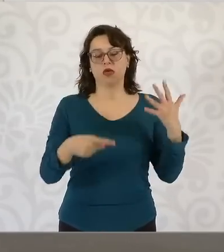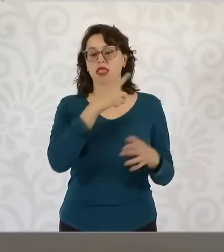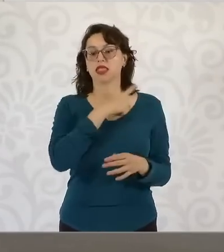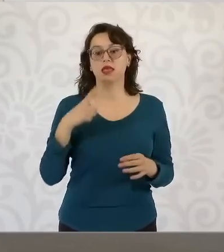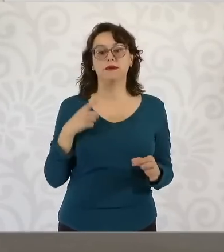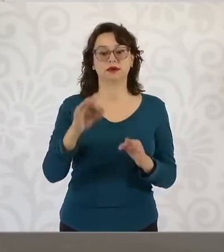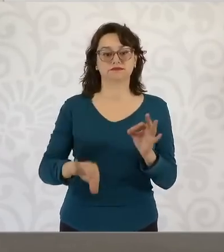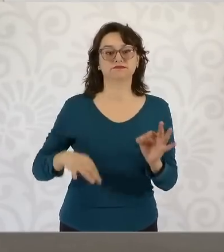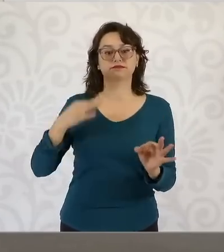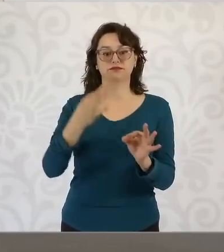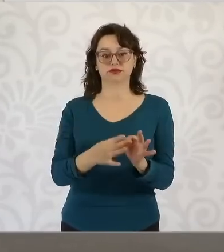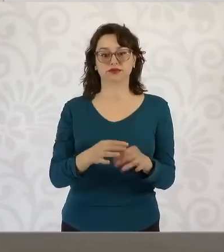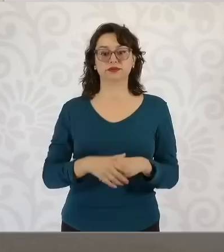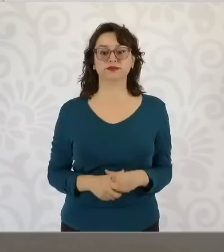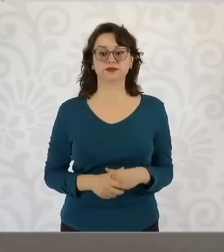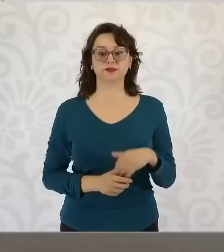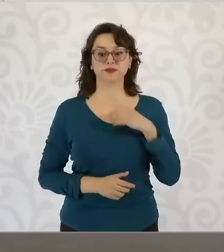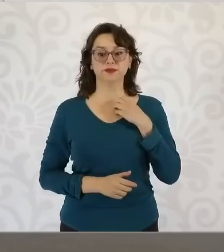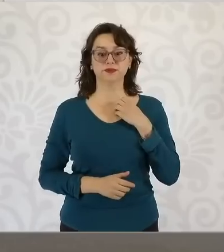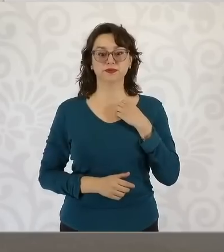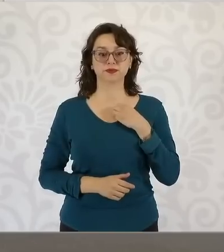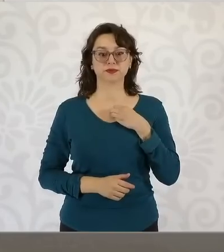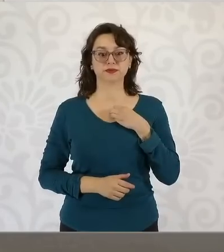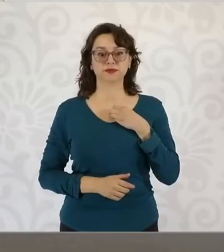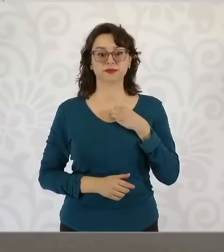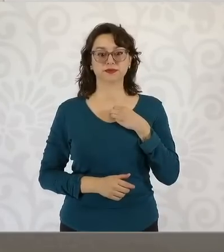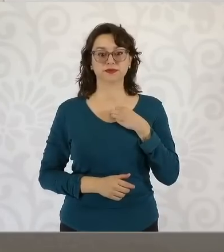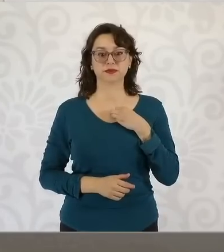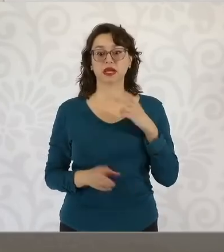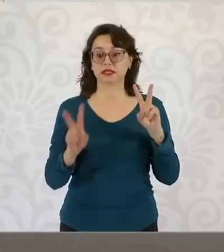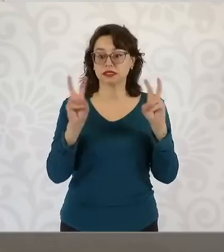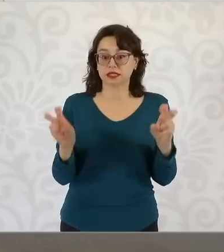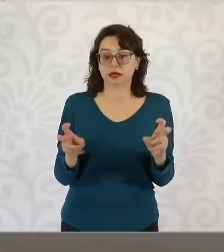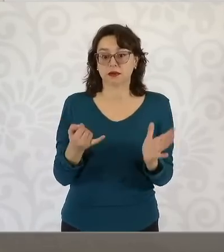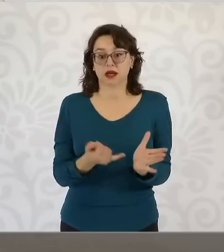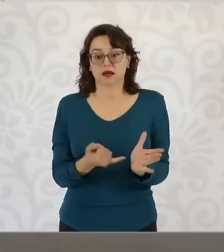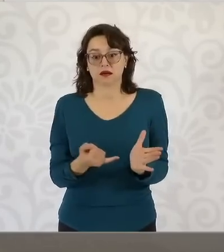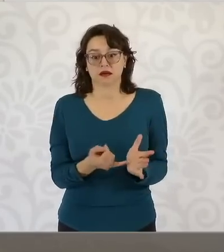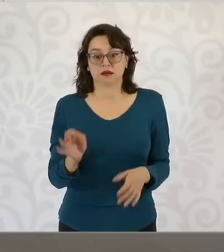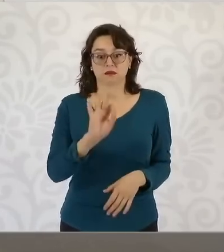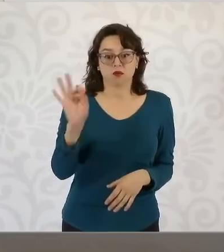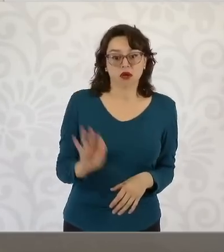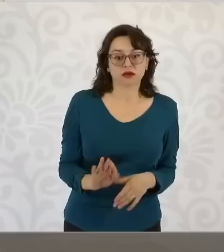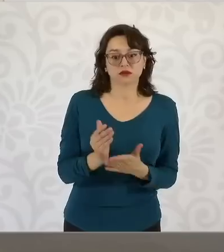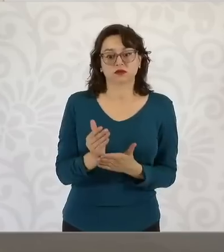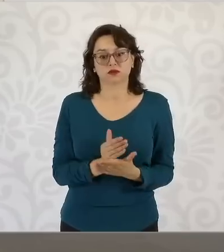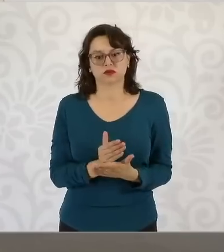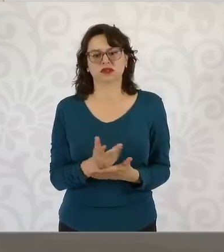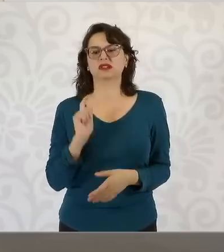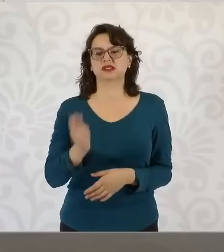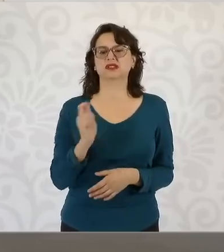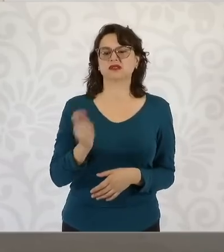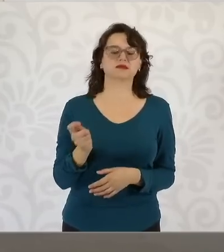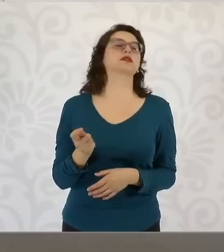por favor. Y bueno, hay una serie de incentivos fiscales, pero no sé si los vaya a presentar, ¿no? Entonces, la